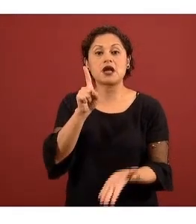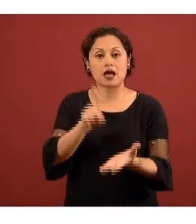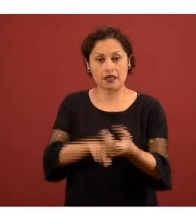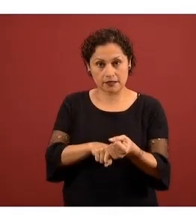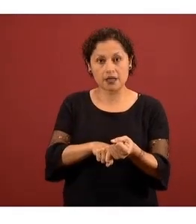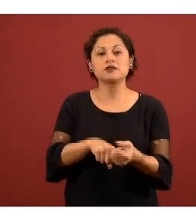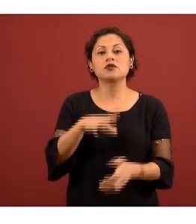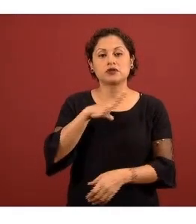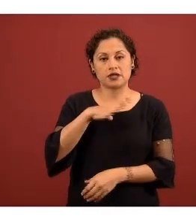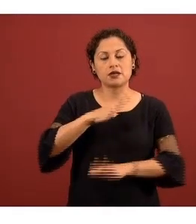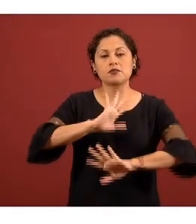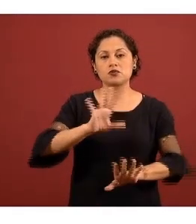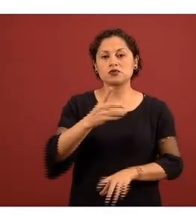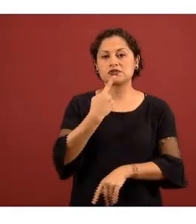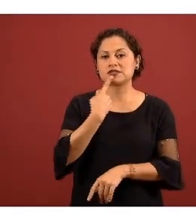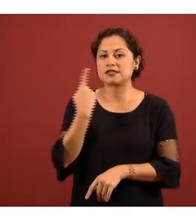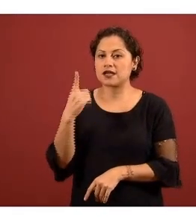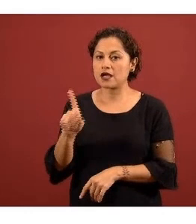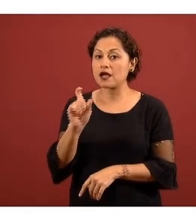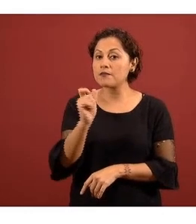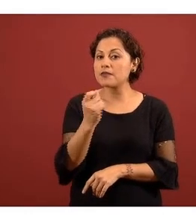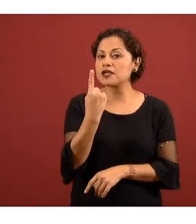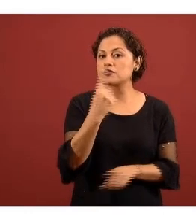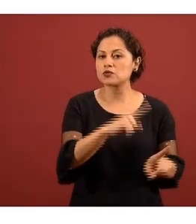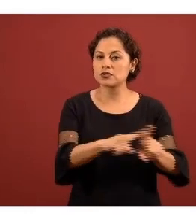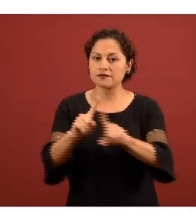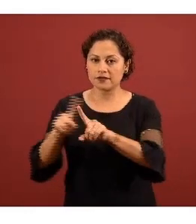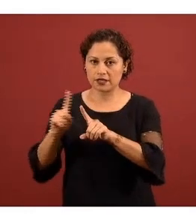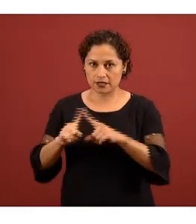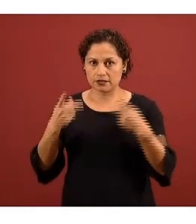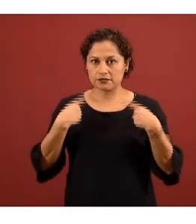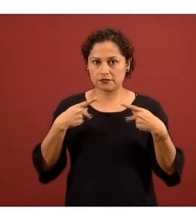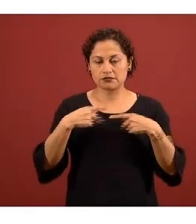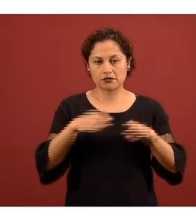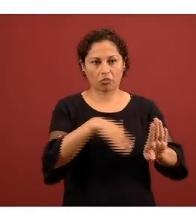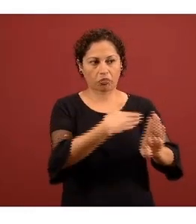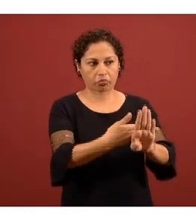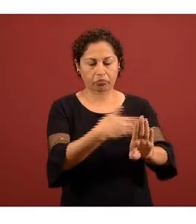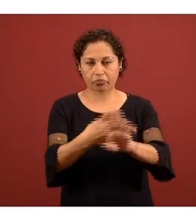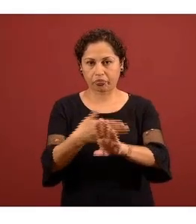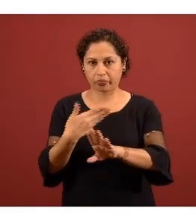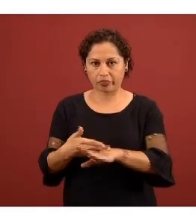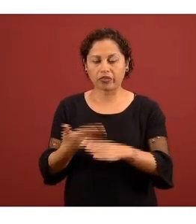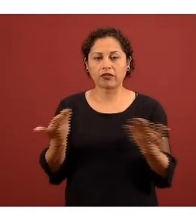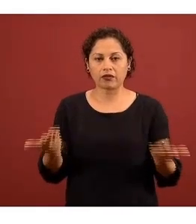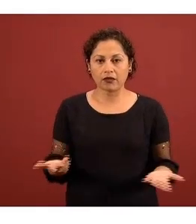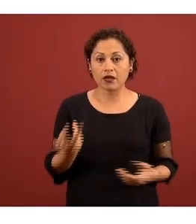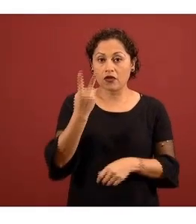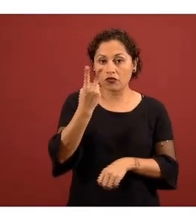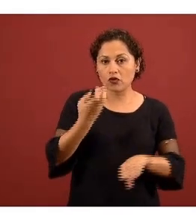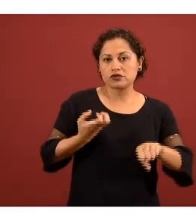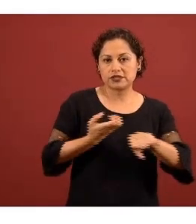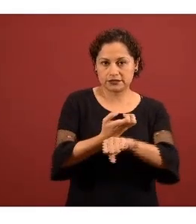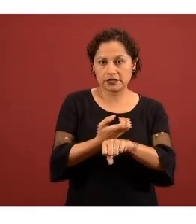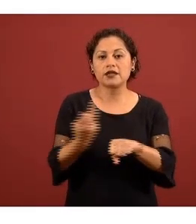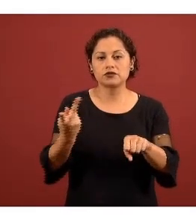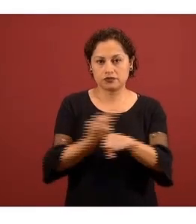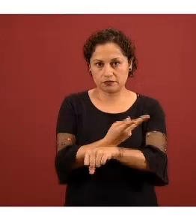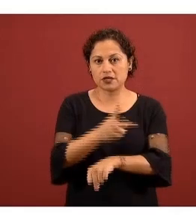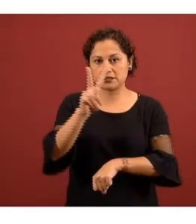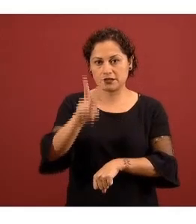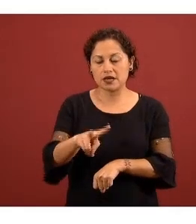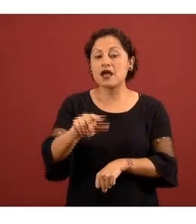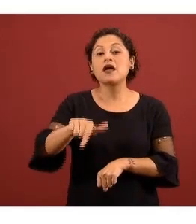21 agresiones a personal de enfermería. Esto ha sido en 12 entidades federativas,